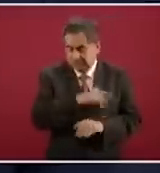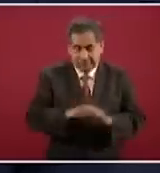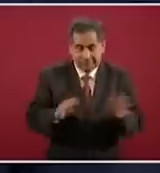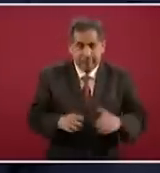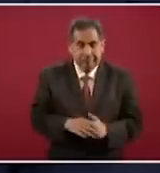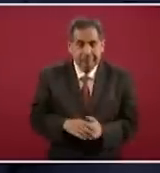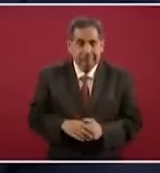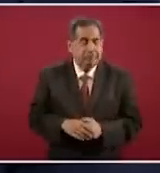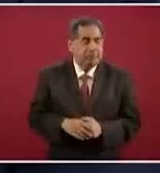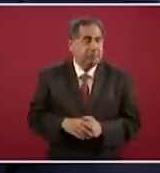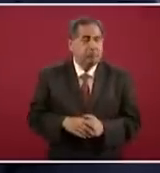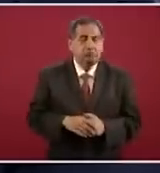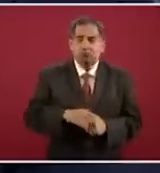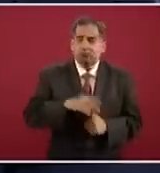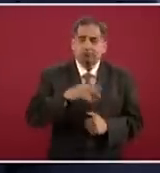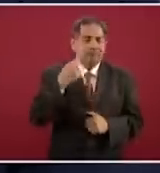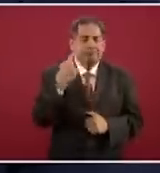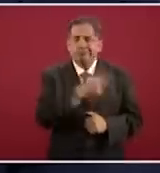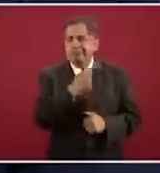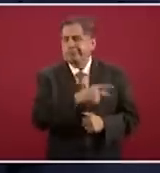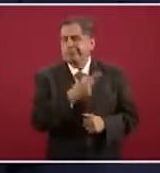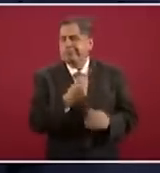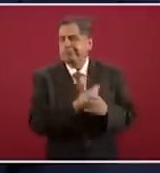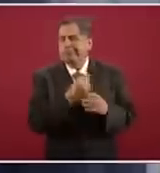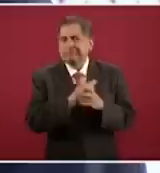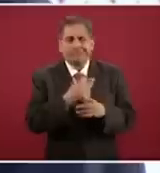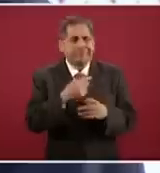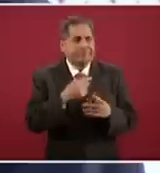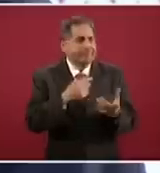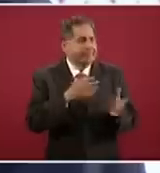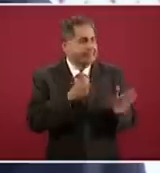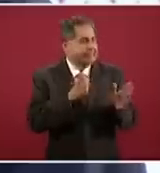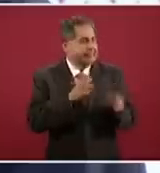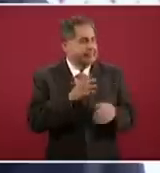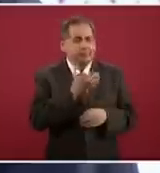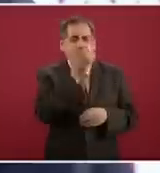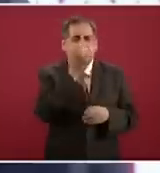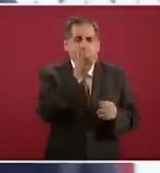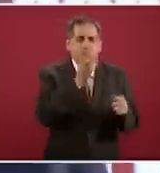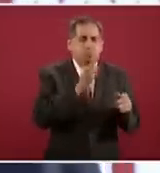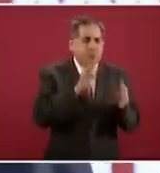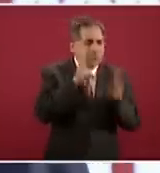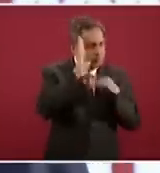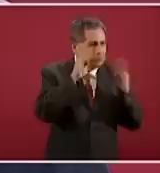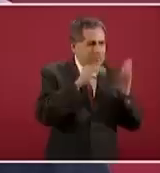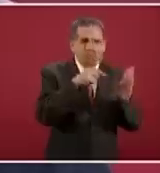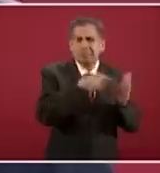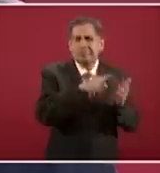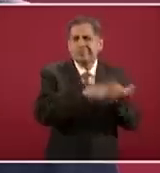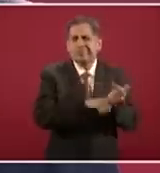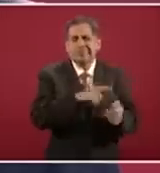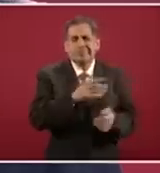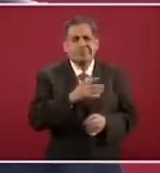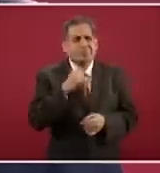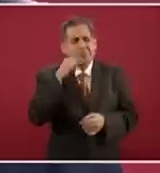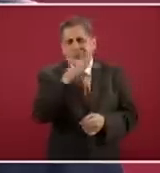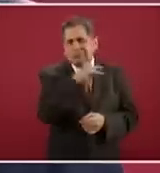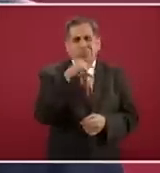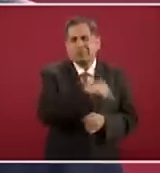que la verdadera doctrina del conservadurismo es la hipocresía.